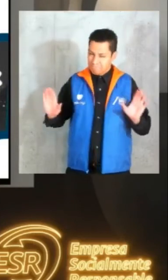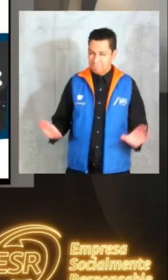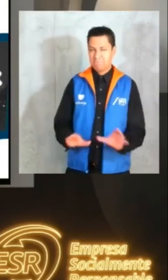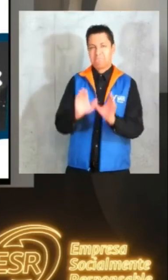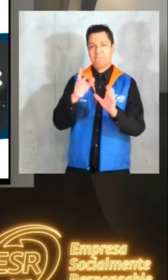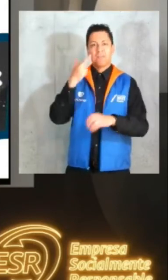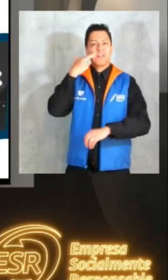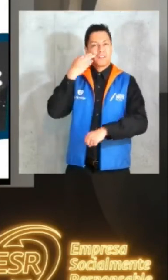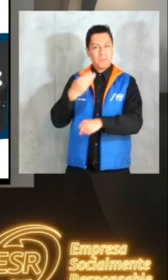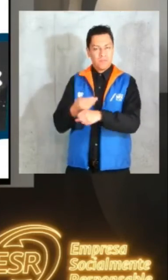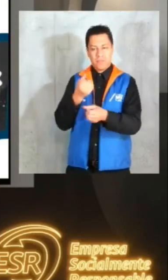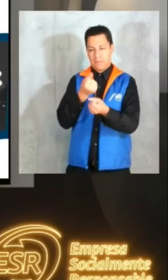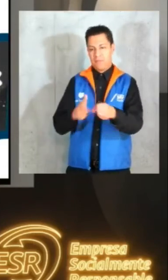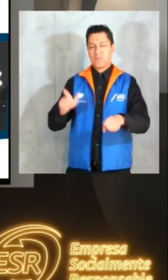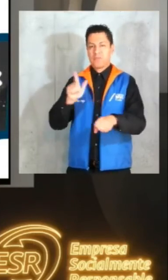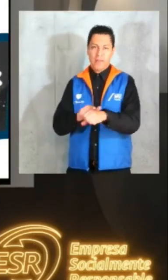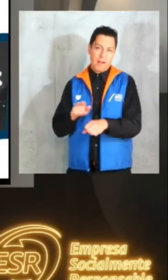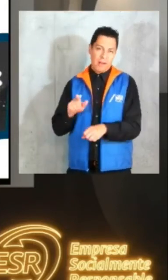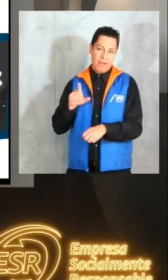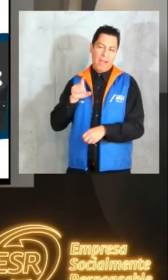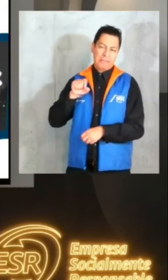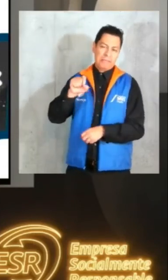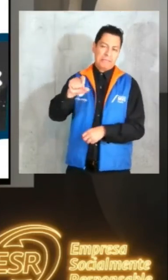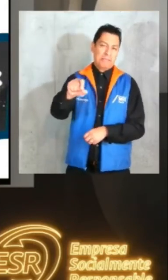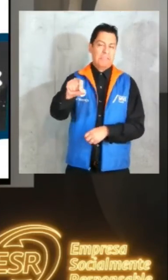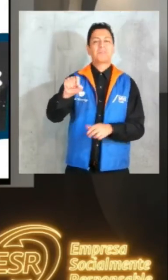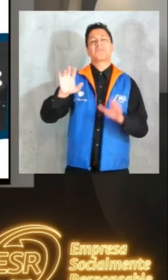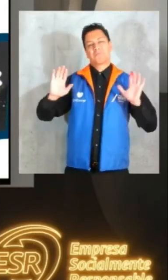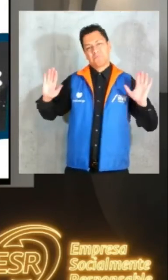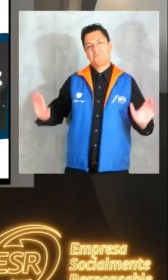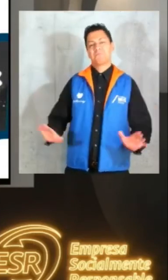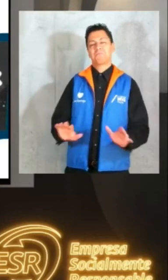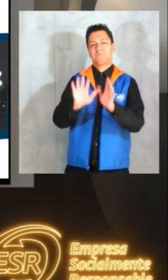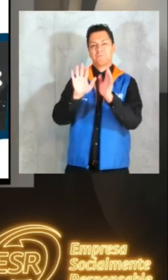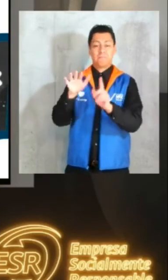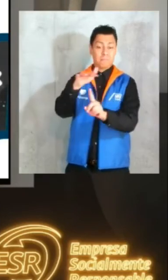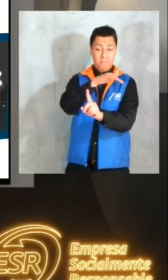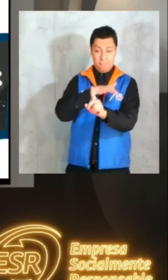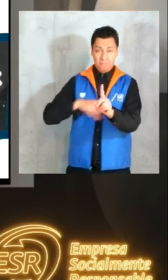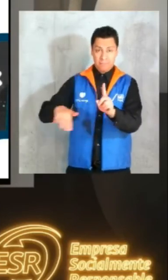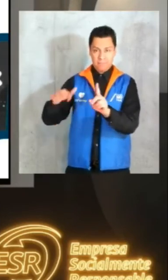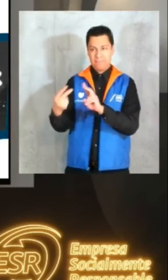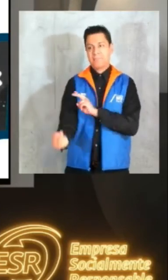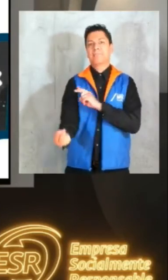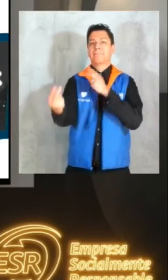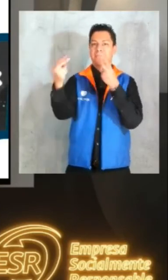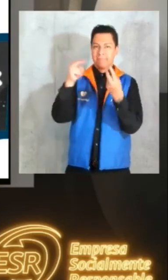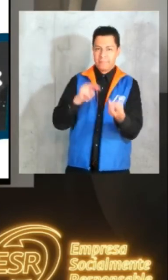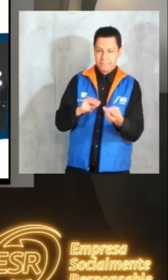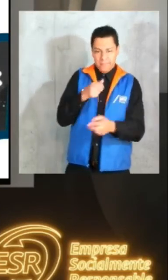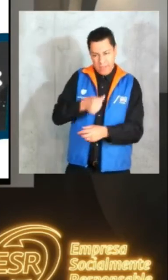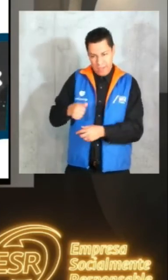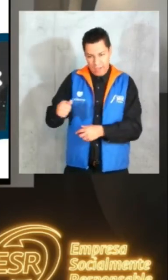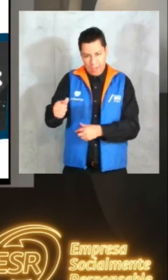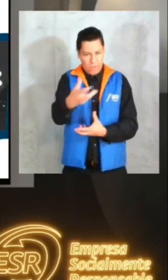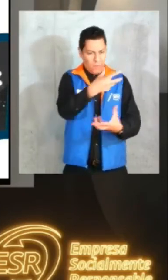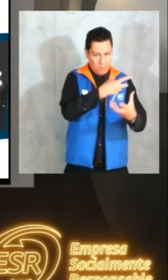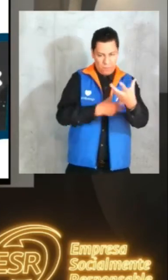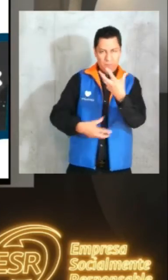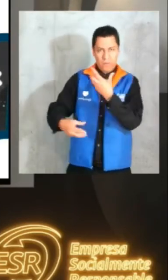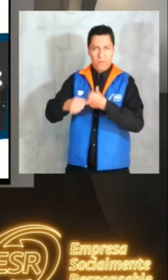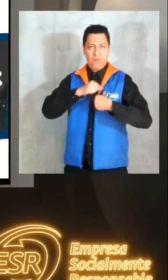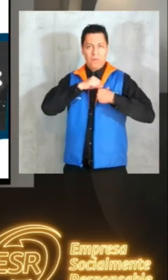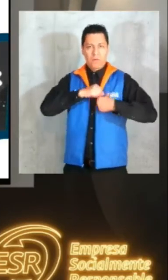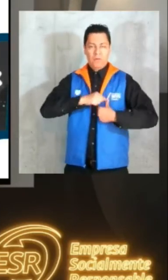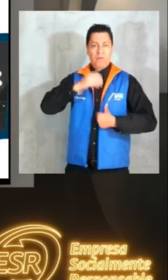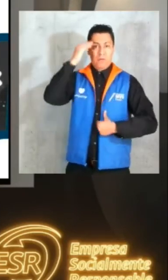responsabilidad social empresarial todos los días en su ambiente, porque también tenemos que entender que es una corresponsabilidad y no se trata solo del líder